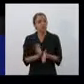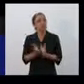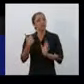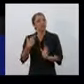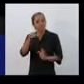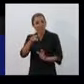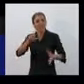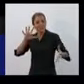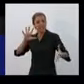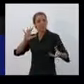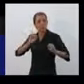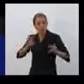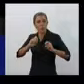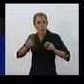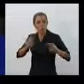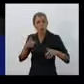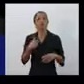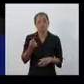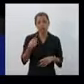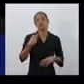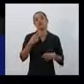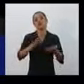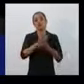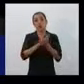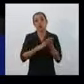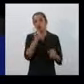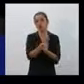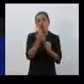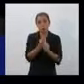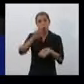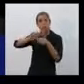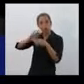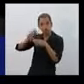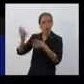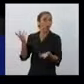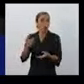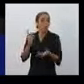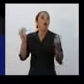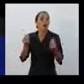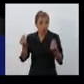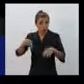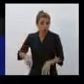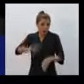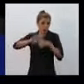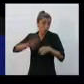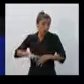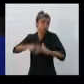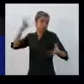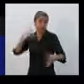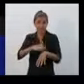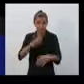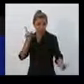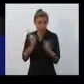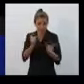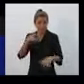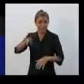eso tenía que resolver el problema fiscal y empezó a endeudarse y construyó en poco tiempo una deuda increíble cuando